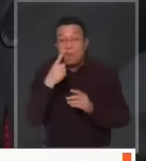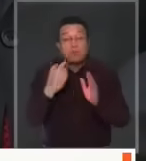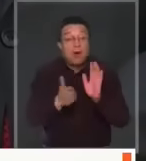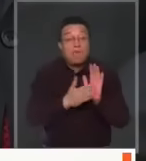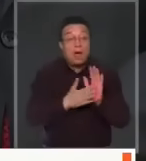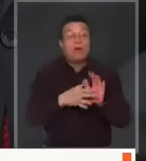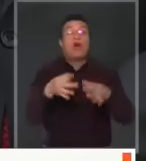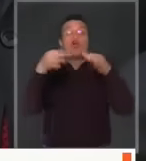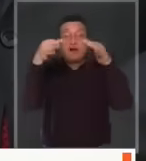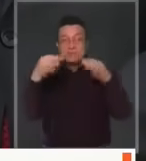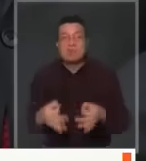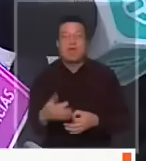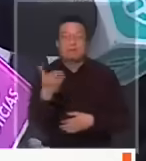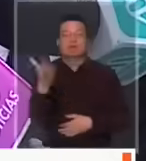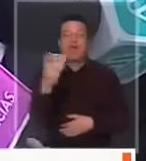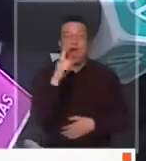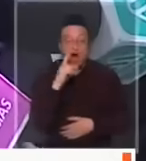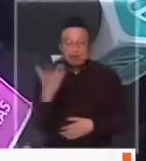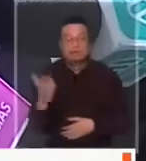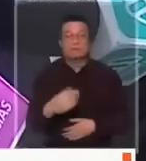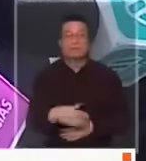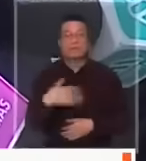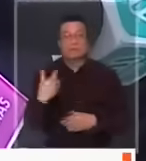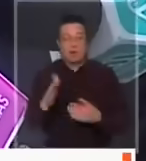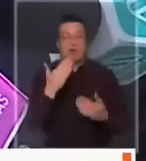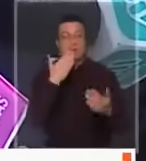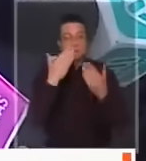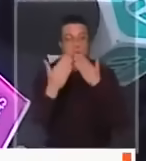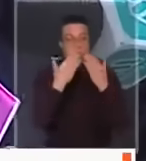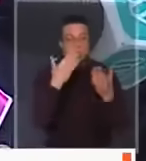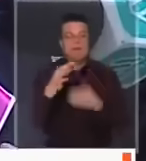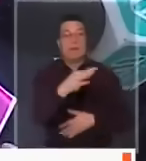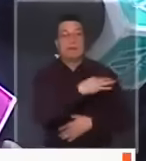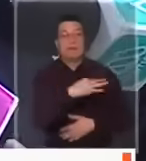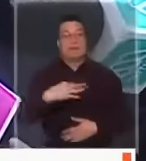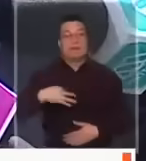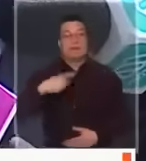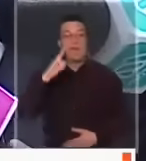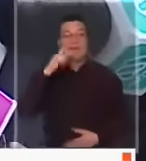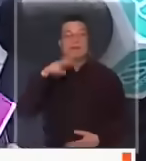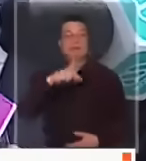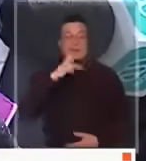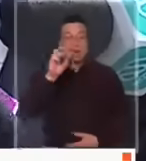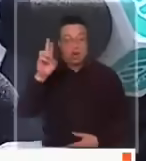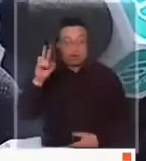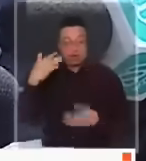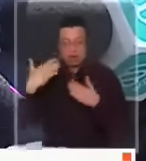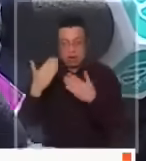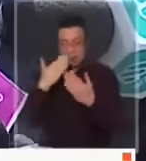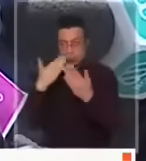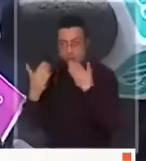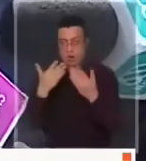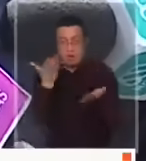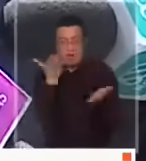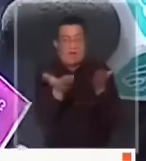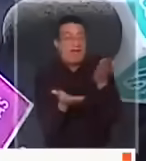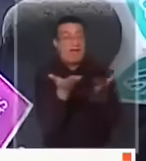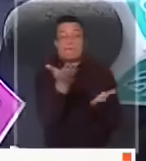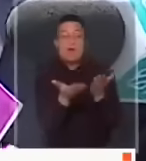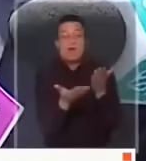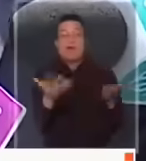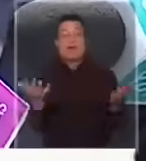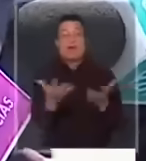la confirmación definitiva de ello. Hemos conversado con la ministra del Interior con el propósito de evaluar también